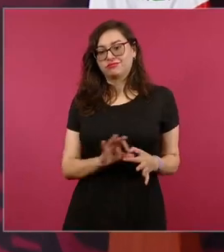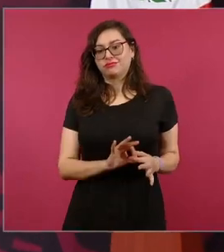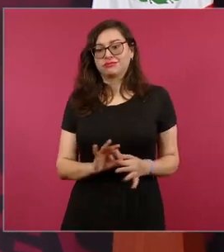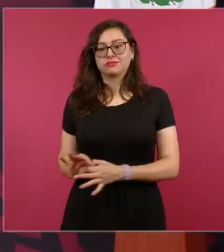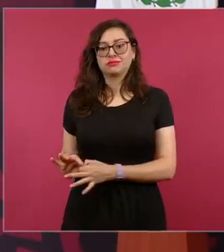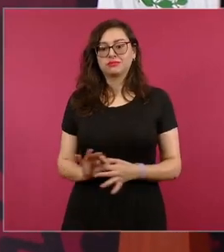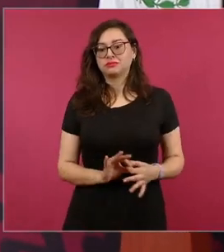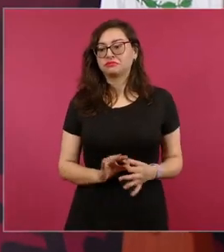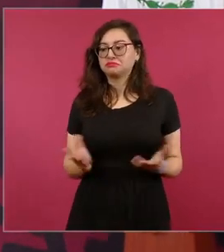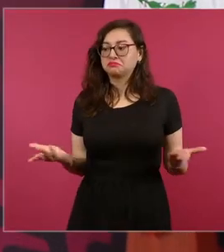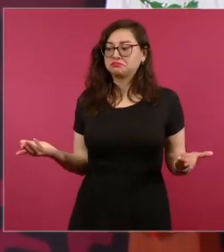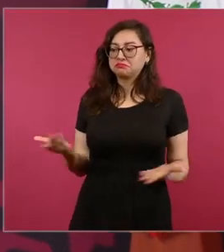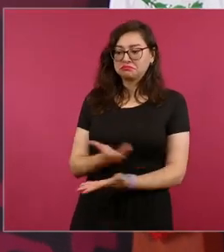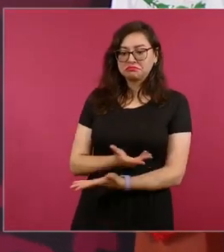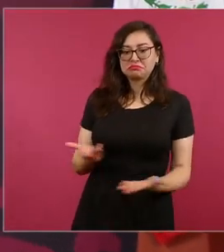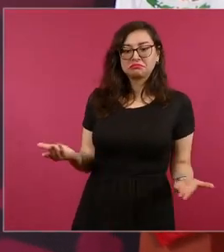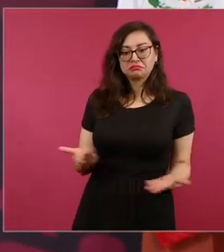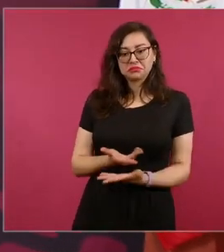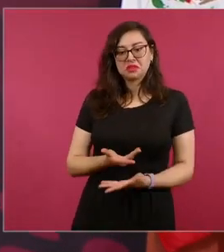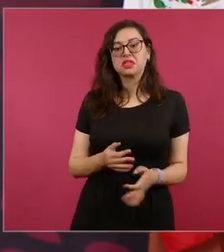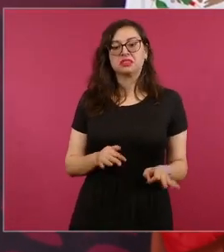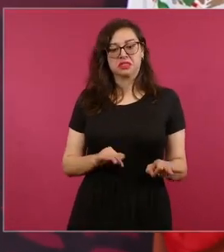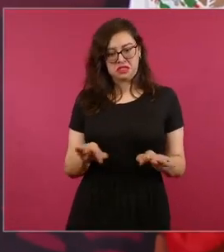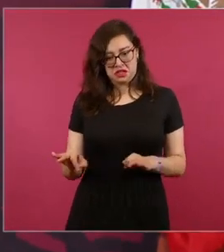posiblemente de cooperación